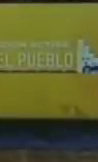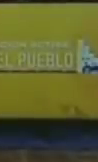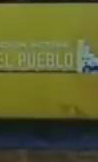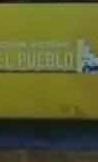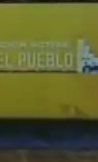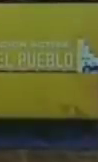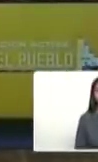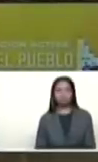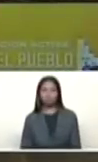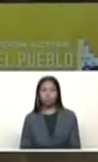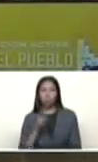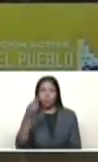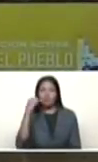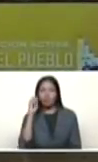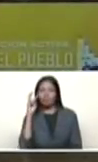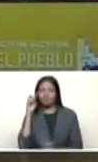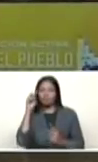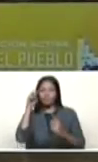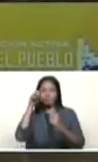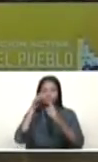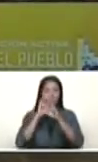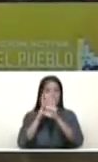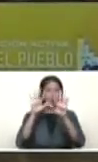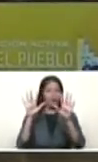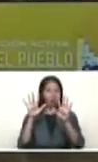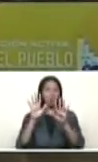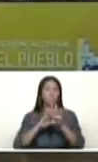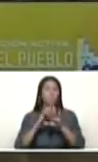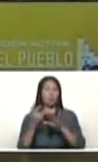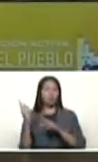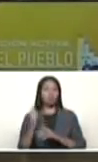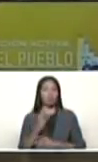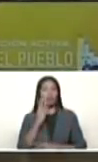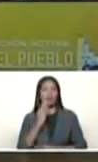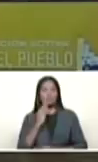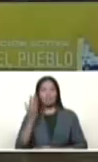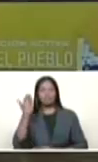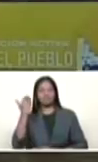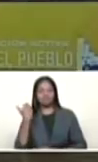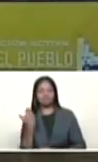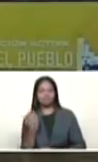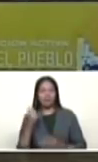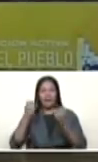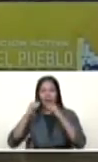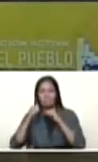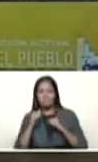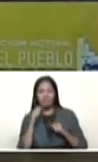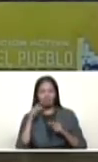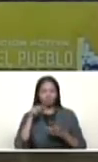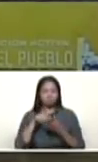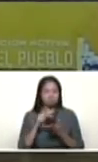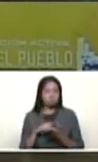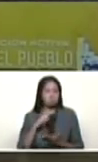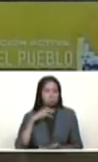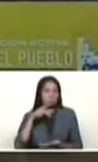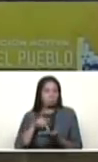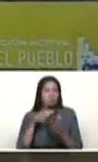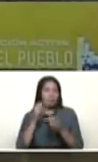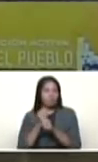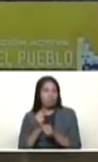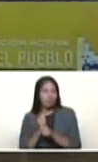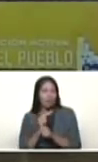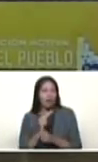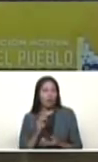Ustedes tienen la visión clara, porque viene de la experiencia, viene de la práctica. De la práctica a la